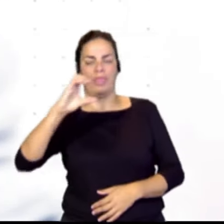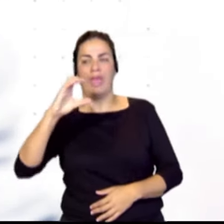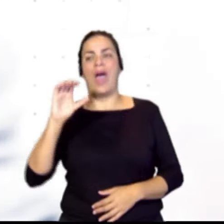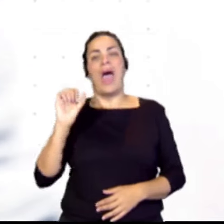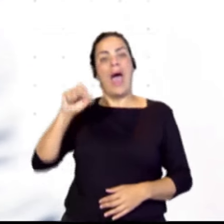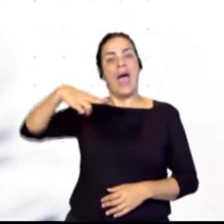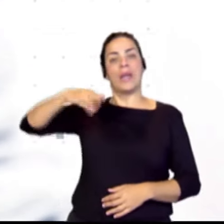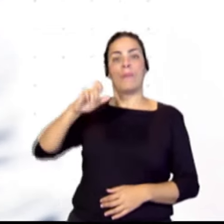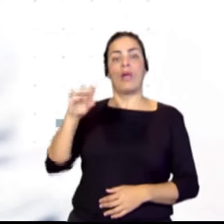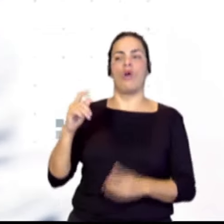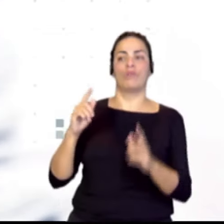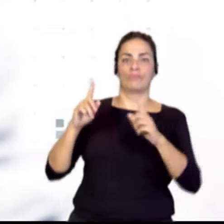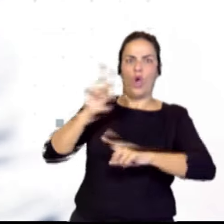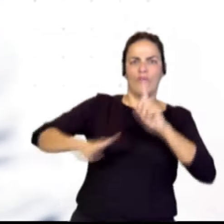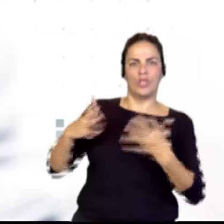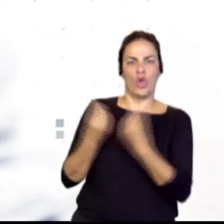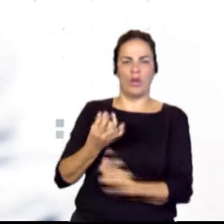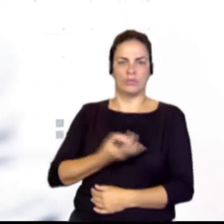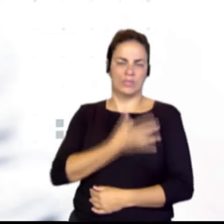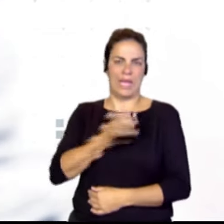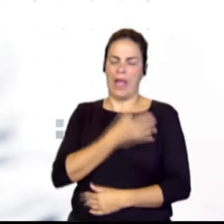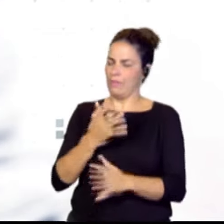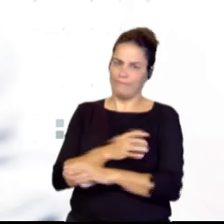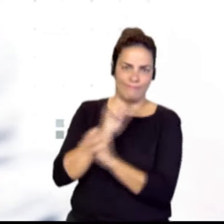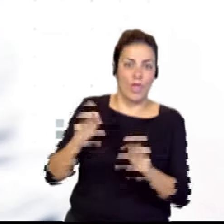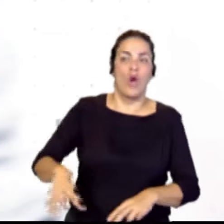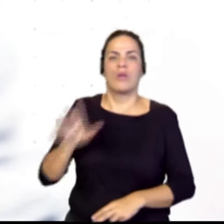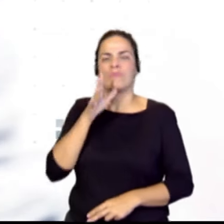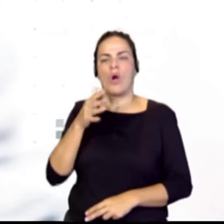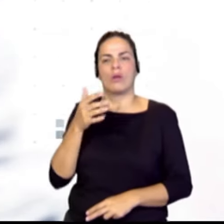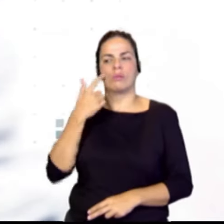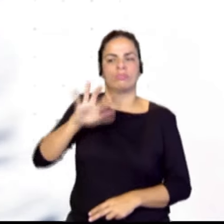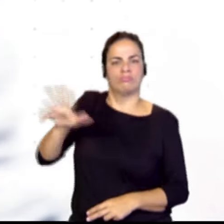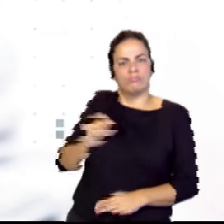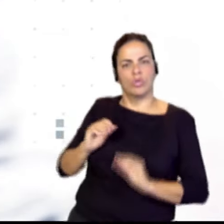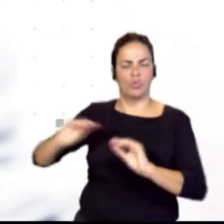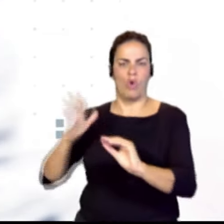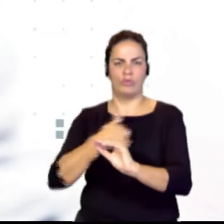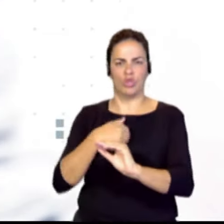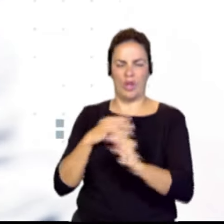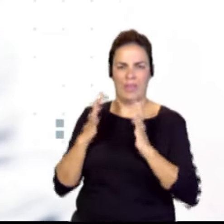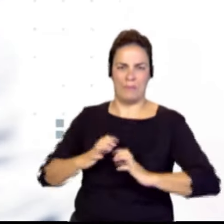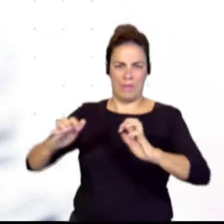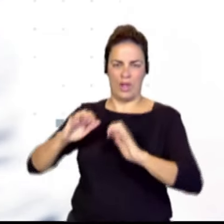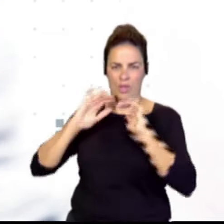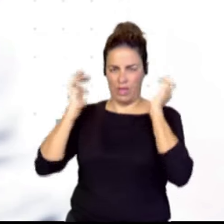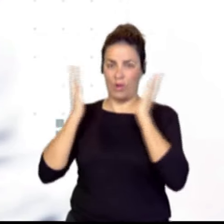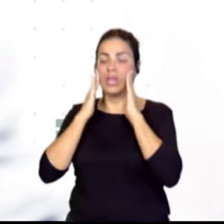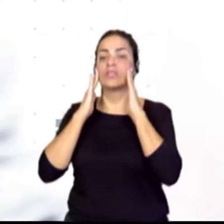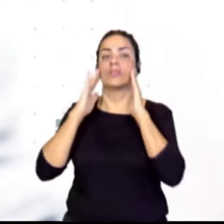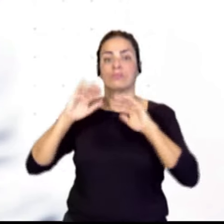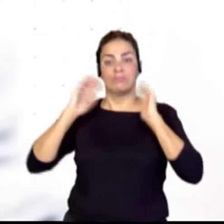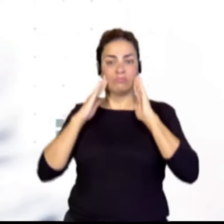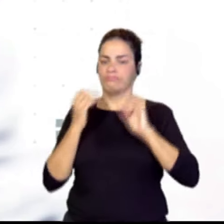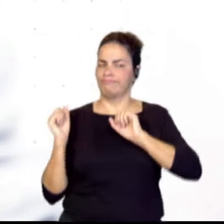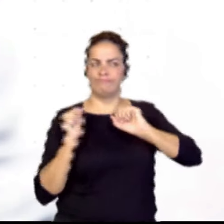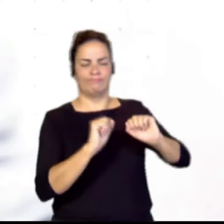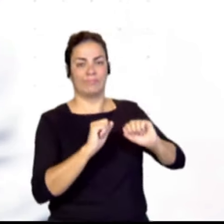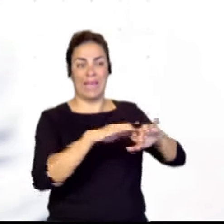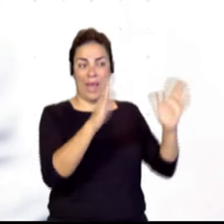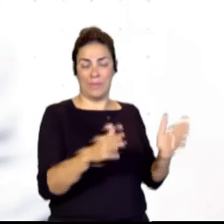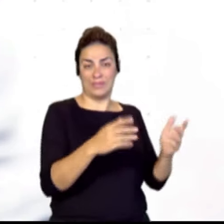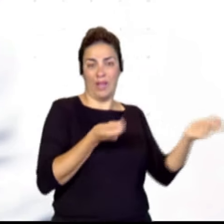conflicto con el senado al usurpar dice este periódico las funciones del pleno del Congreso la cámara alta rechaza que la mesa controlada